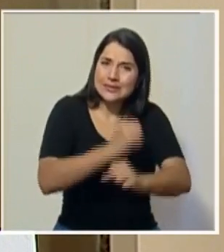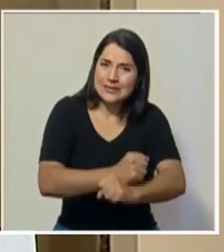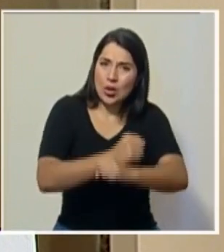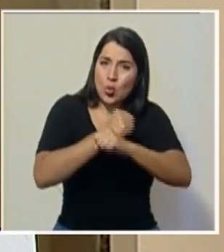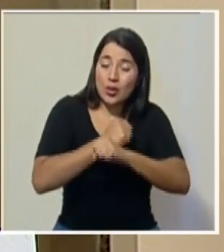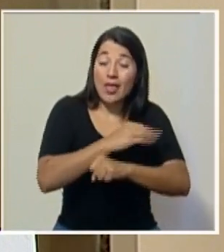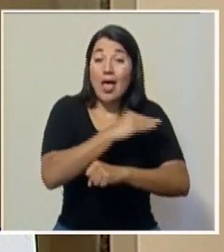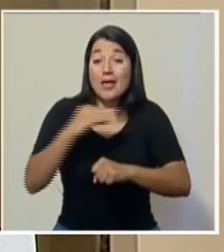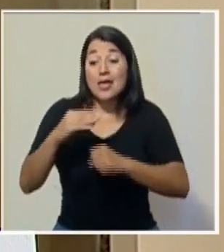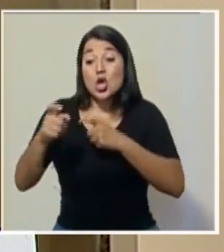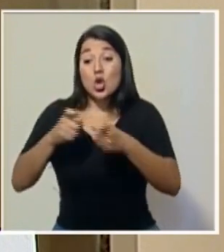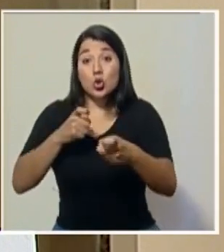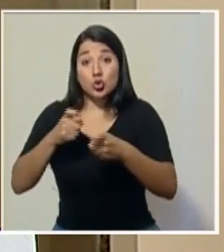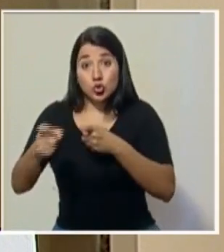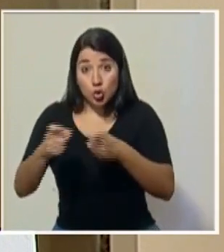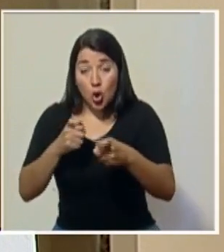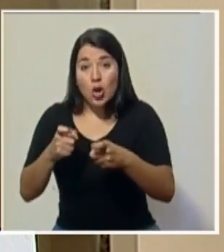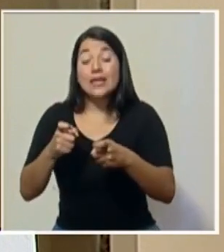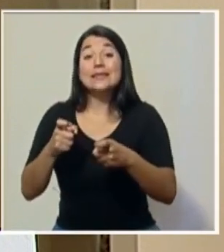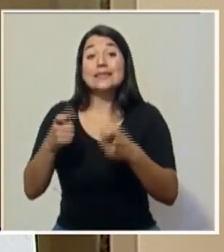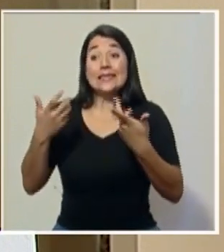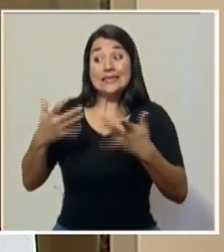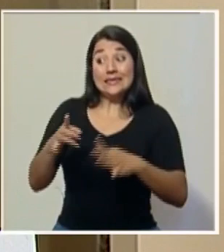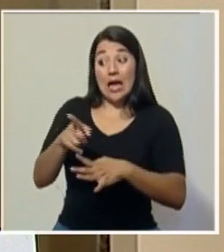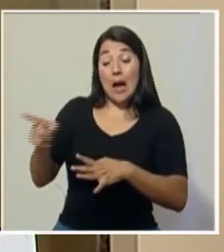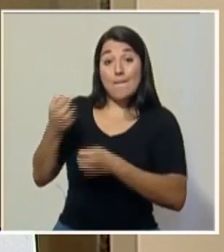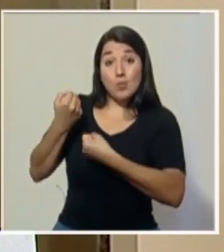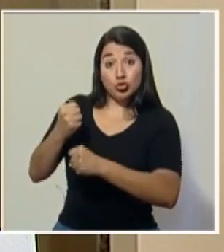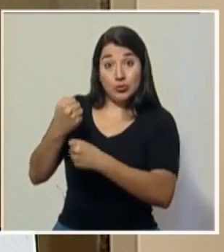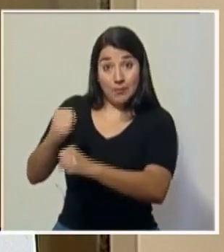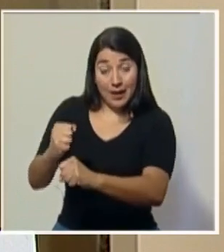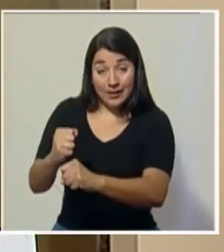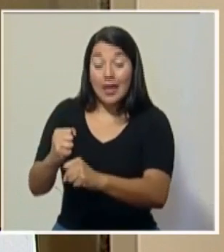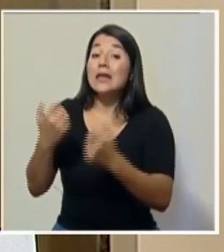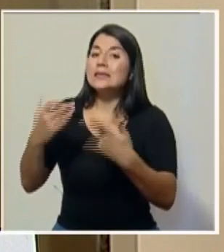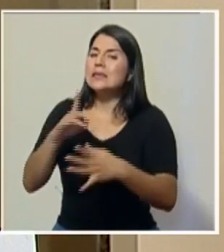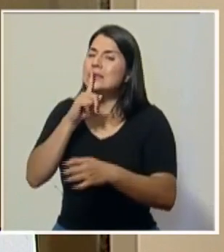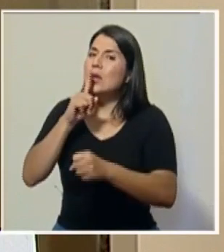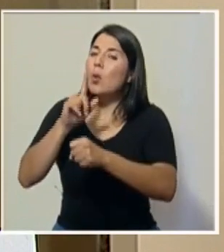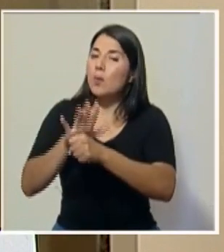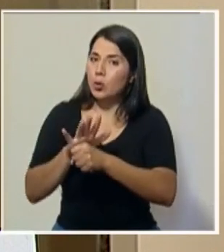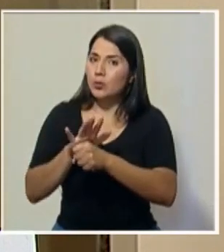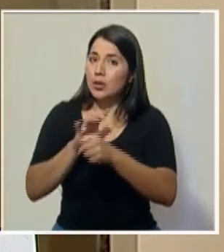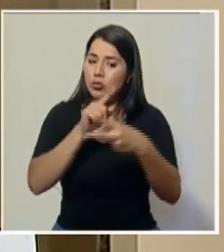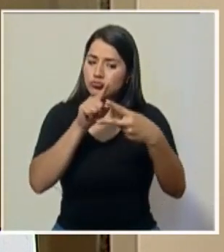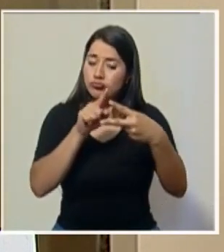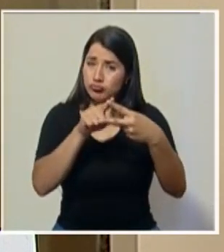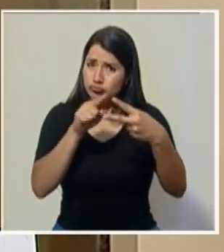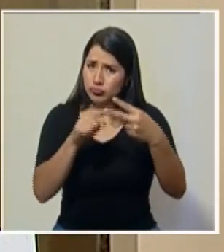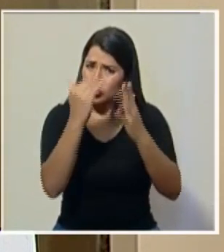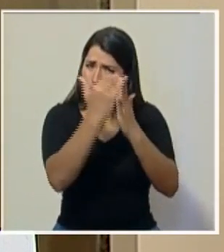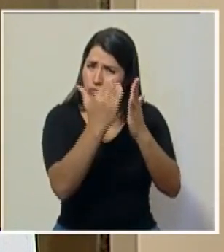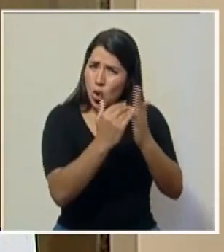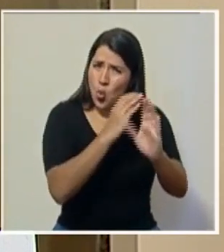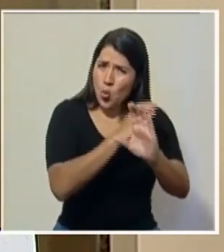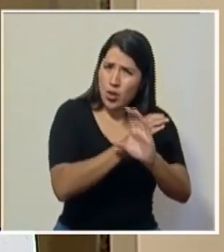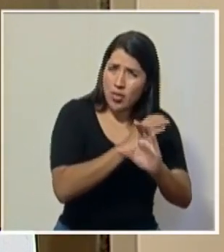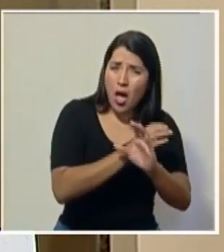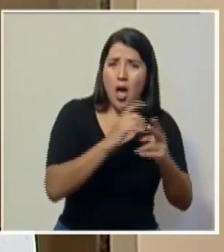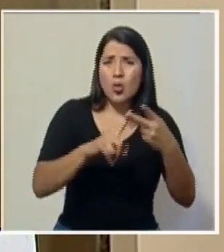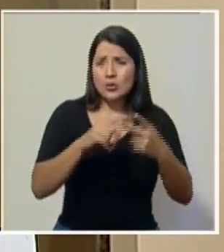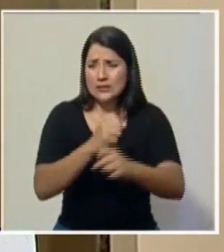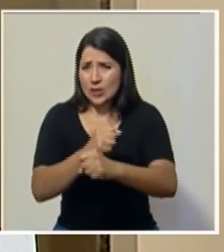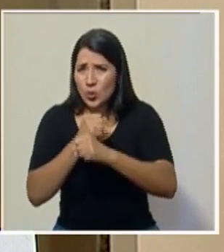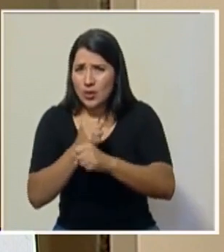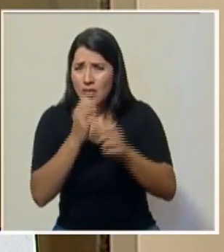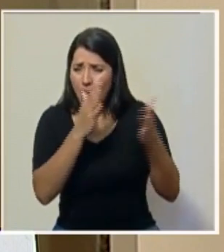que también las autoridades municipales y empresariales se han comprometido para desarrollar.